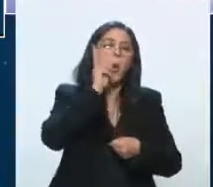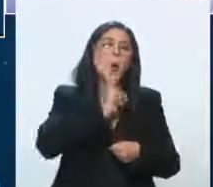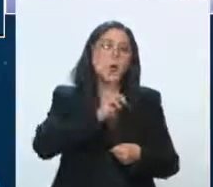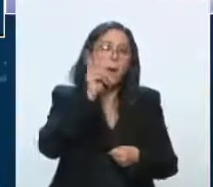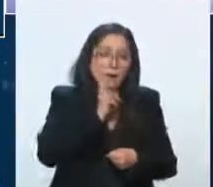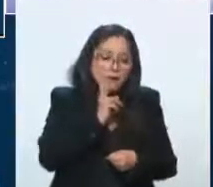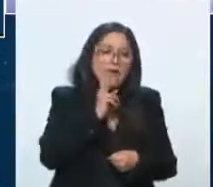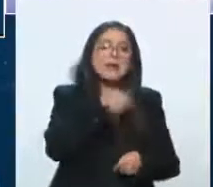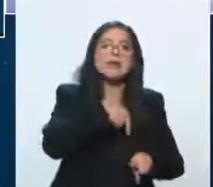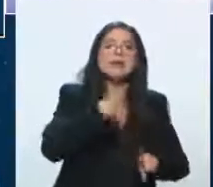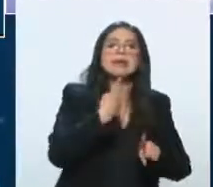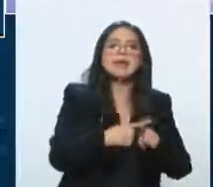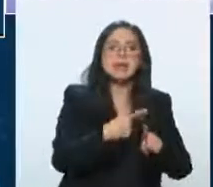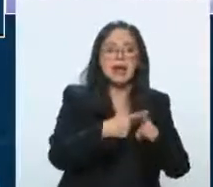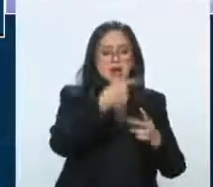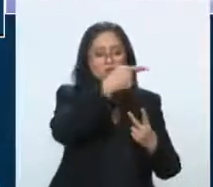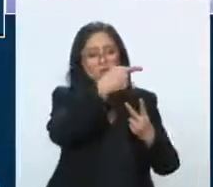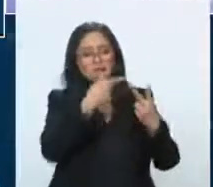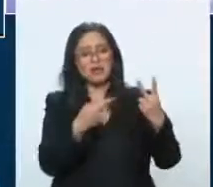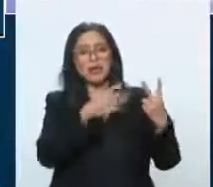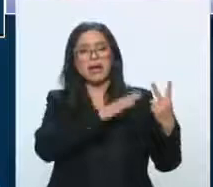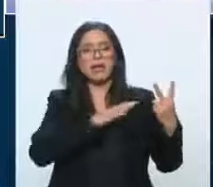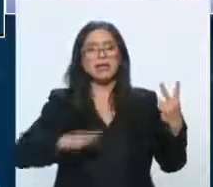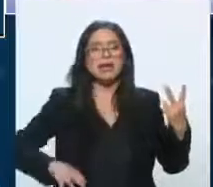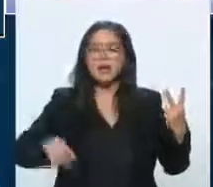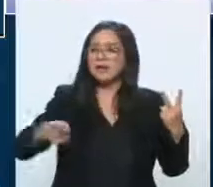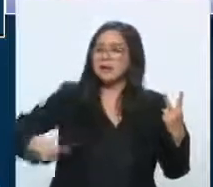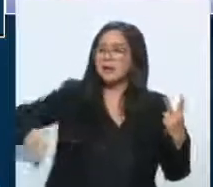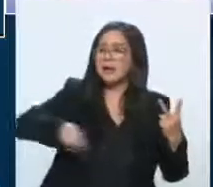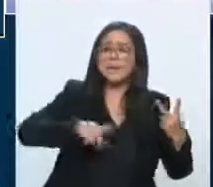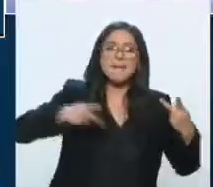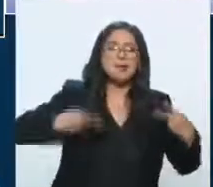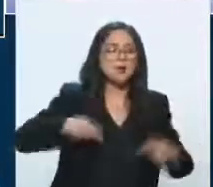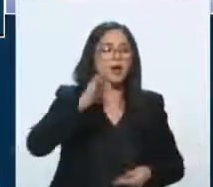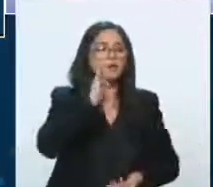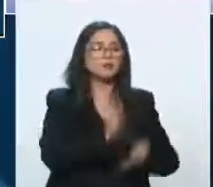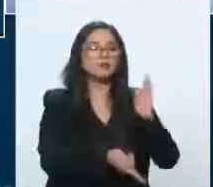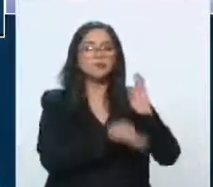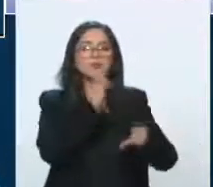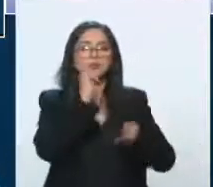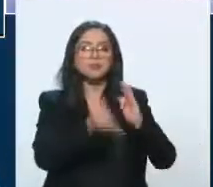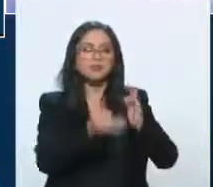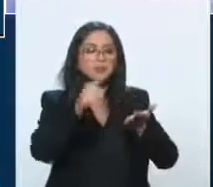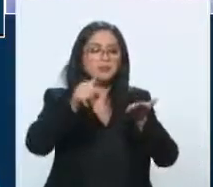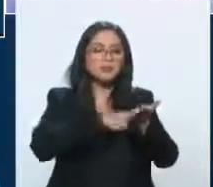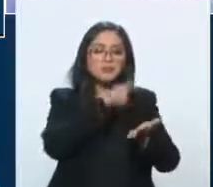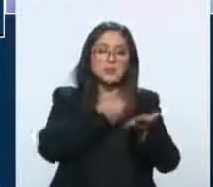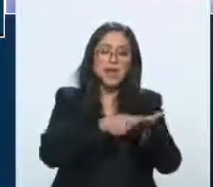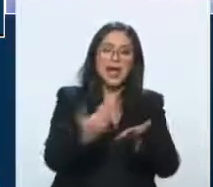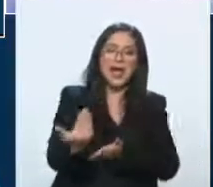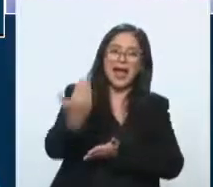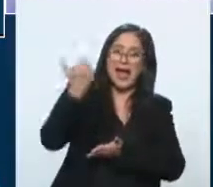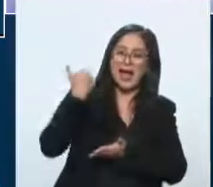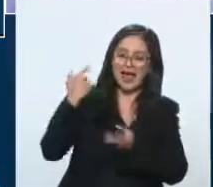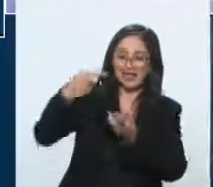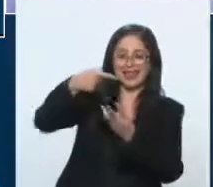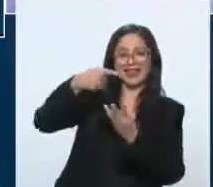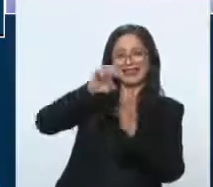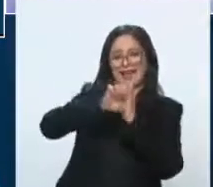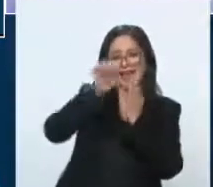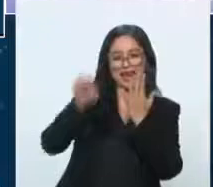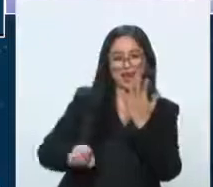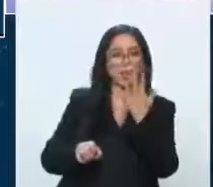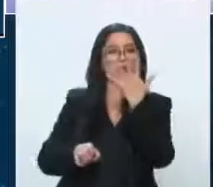dependiendo de qué candidato se vea con más simpatía entre aquellos electores que ya no tienen su primera preferencia, que era cualquiera de las 3